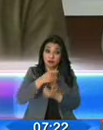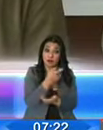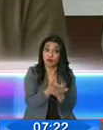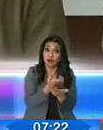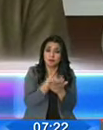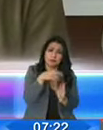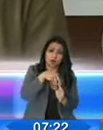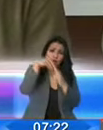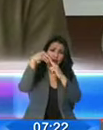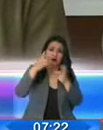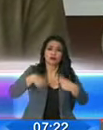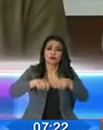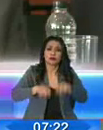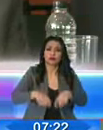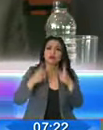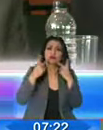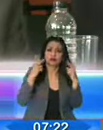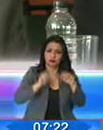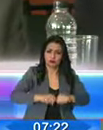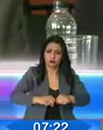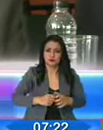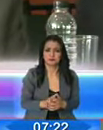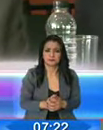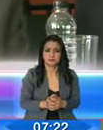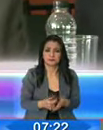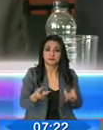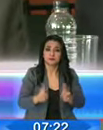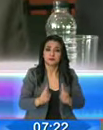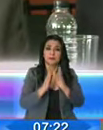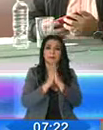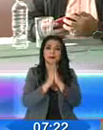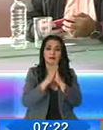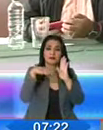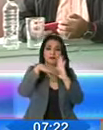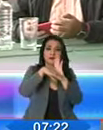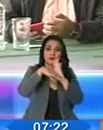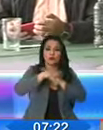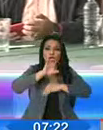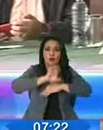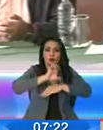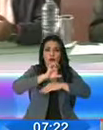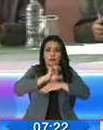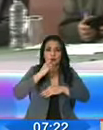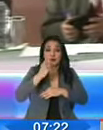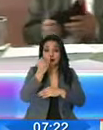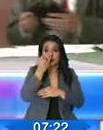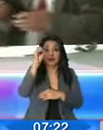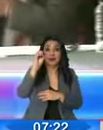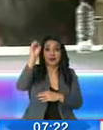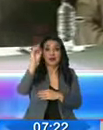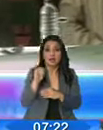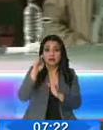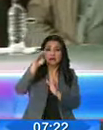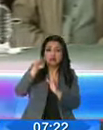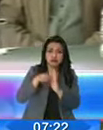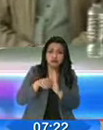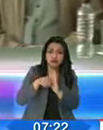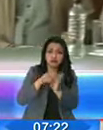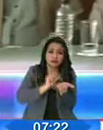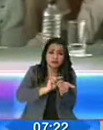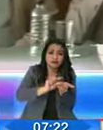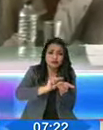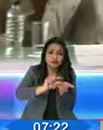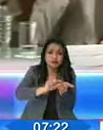en la contratación pública. Así también demandan a Banecuador para que las tasas de interés bajen y el plazo de pago